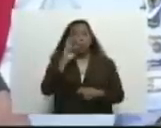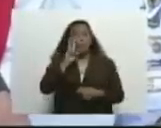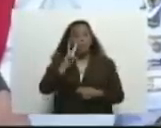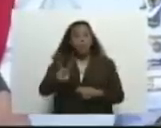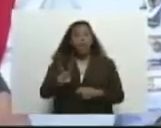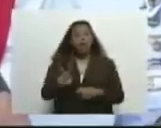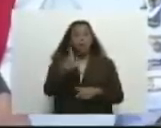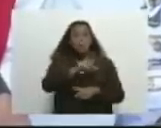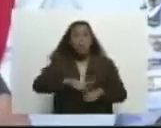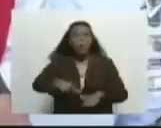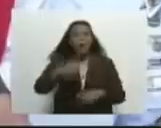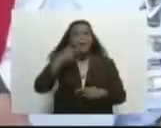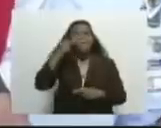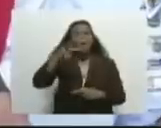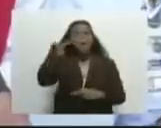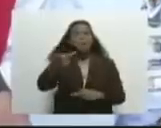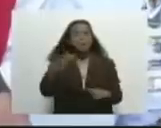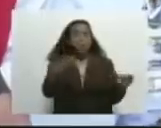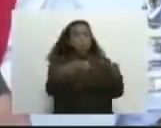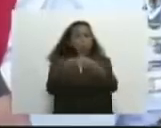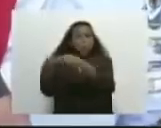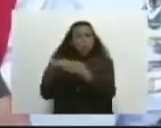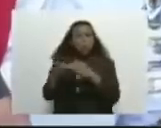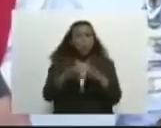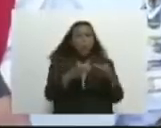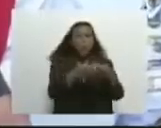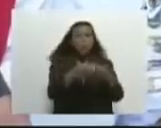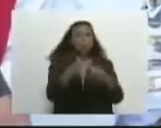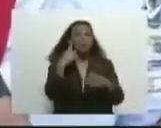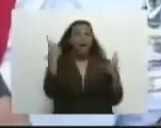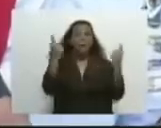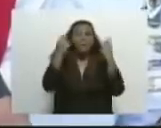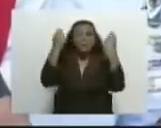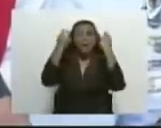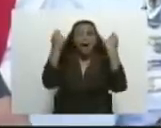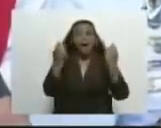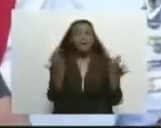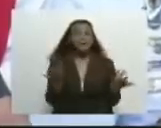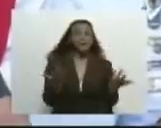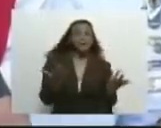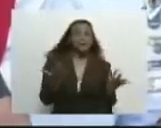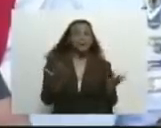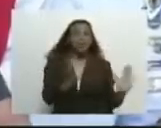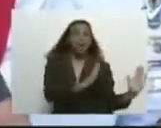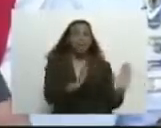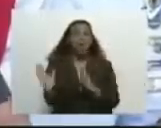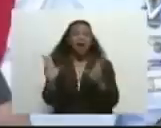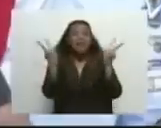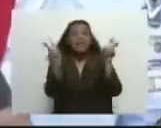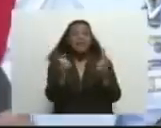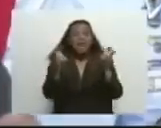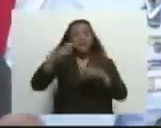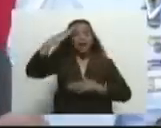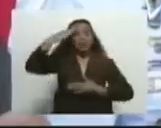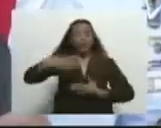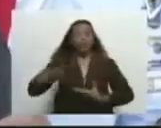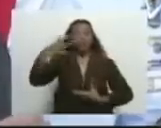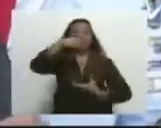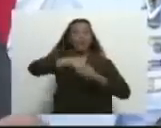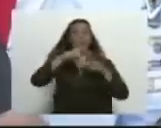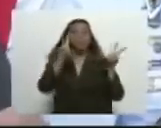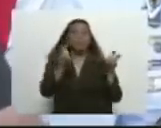a los sectores políticos que andan haciendo ya campaña, ya metieron en agenda el tema de la Fuerza Armada Nacional